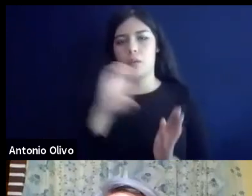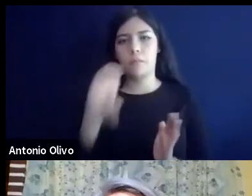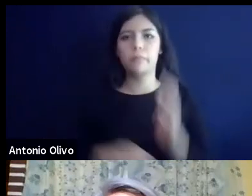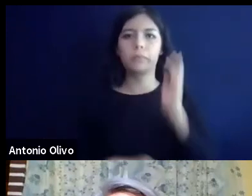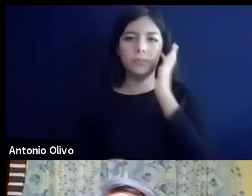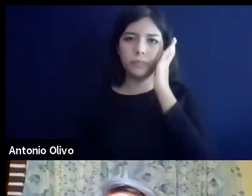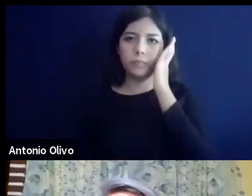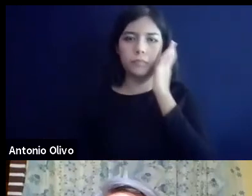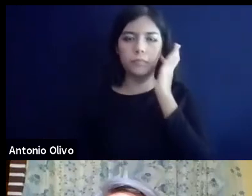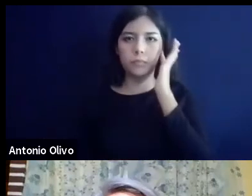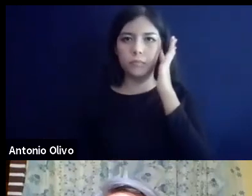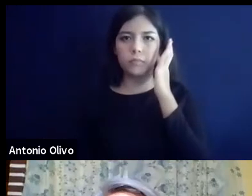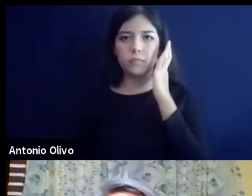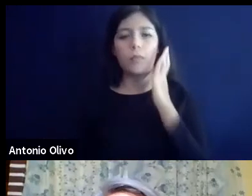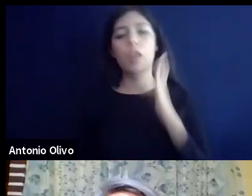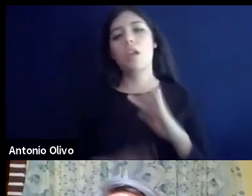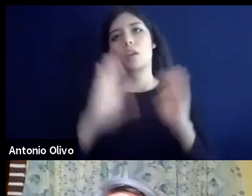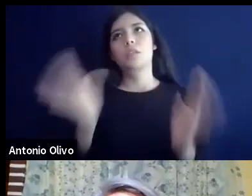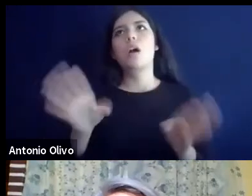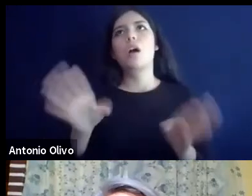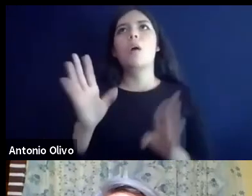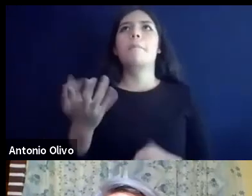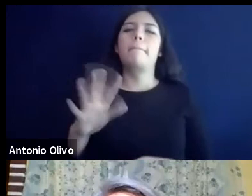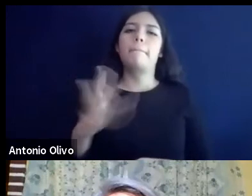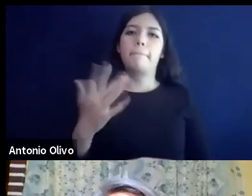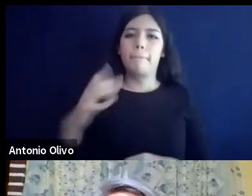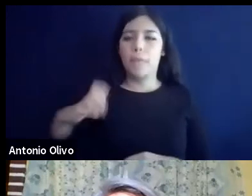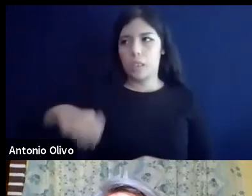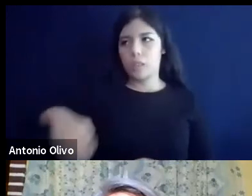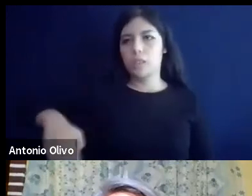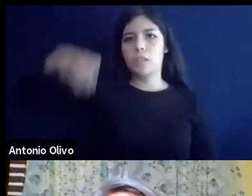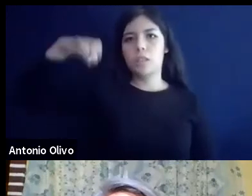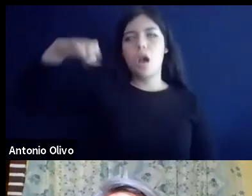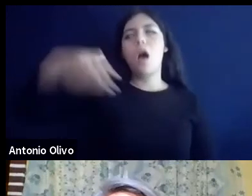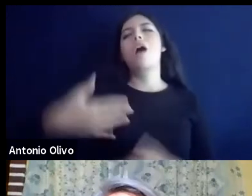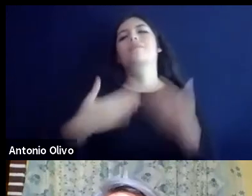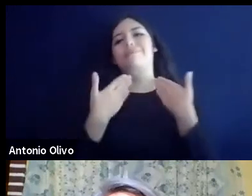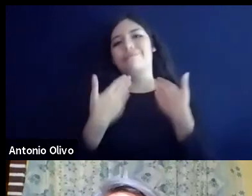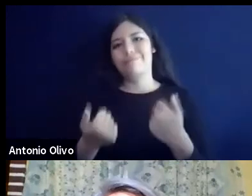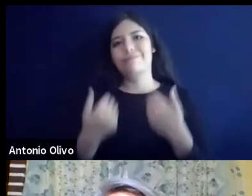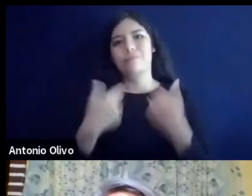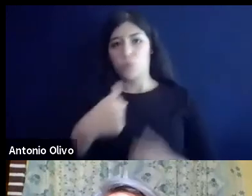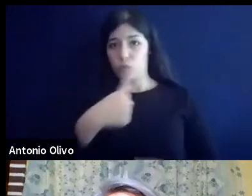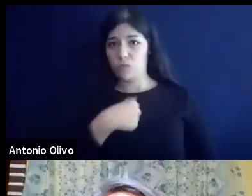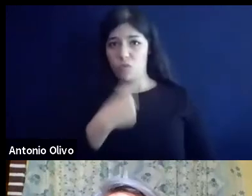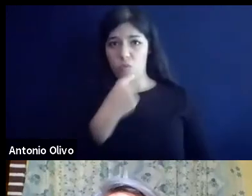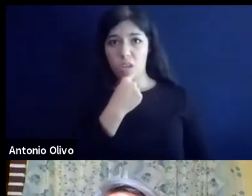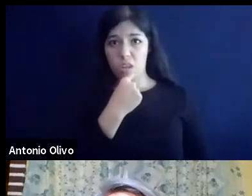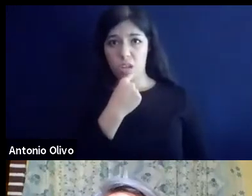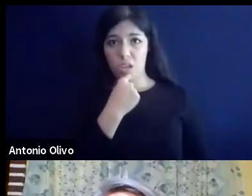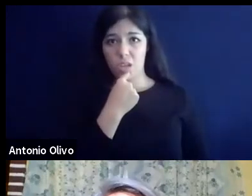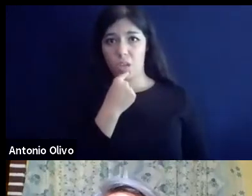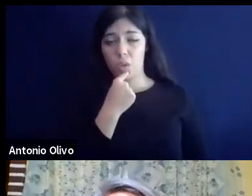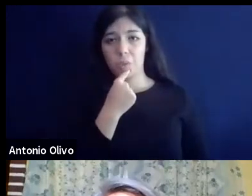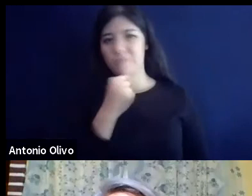eres consciente de la autoeducación, ¿sí? Y no siempre eres un niño. Hay una parte de ti que es